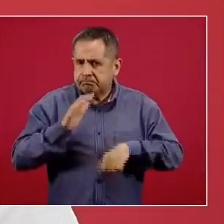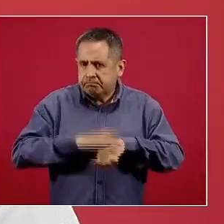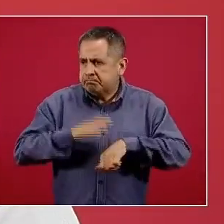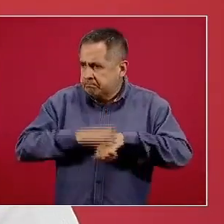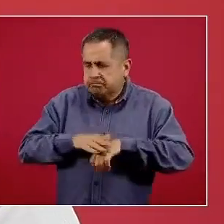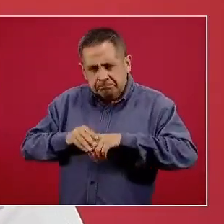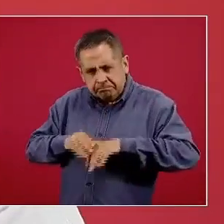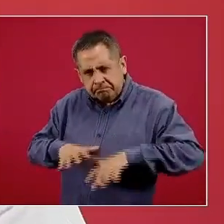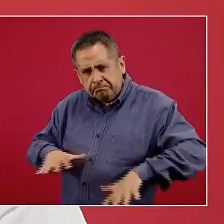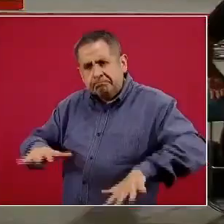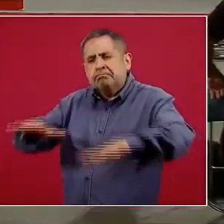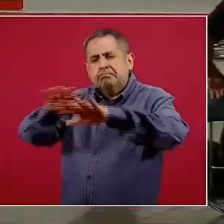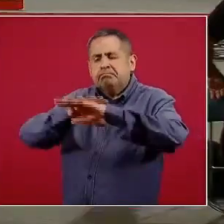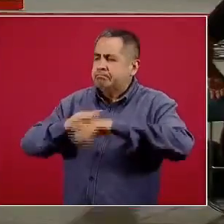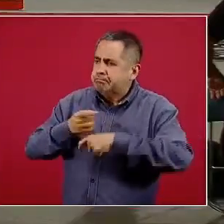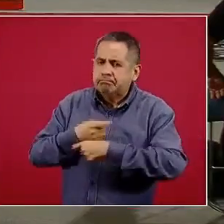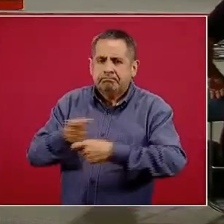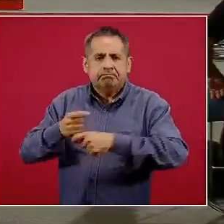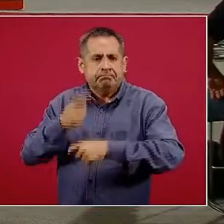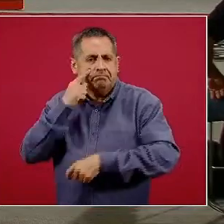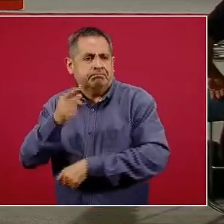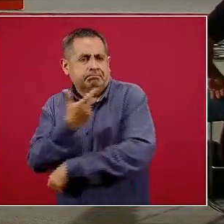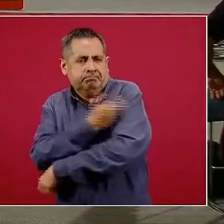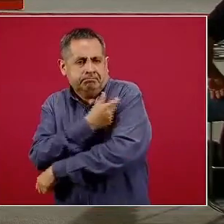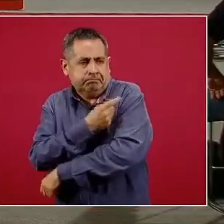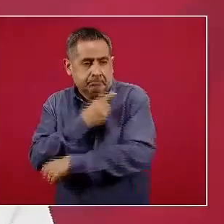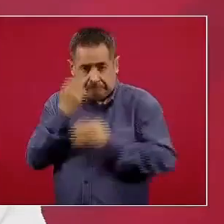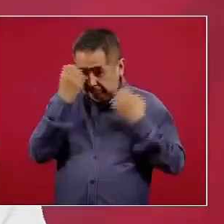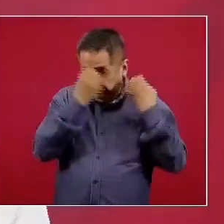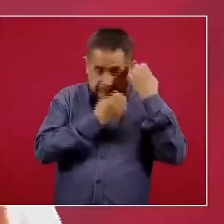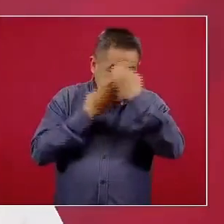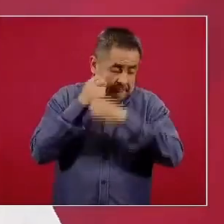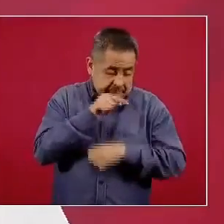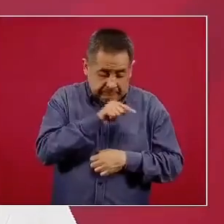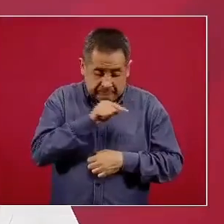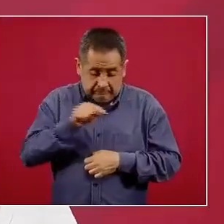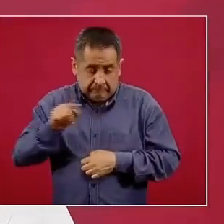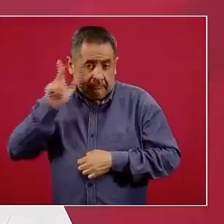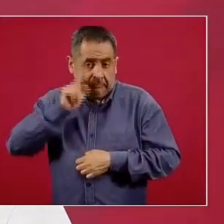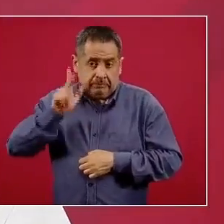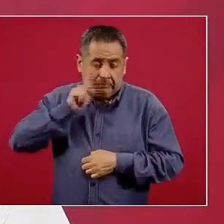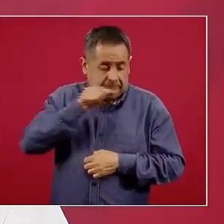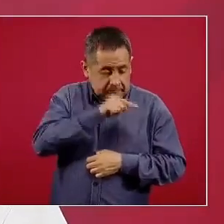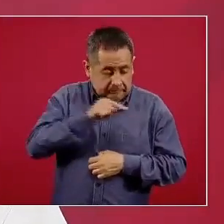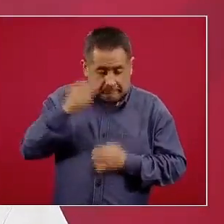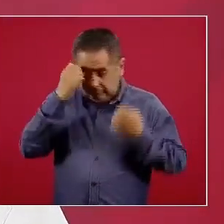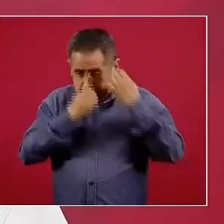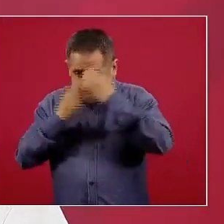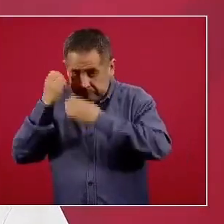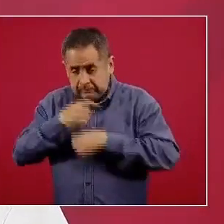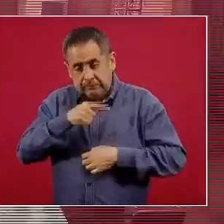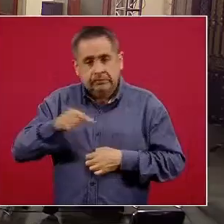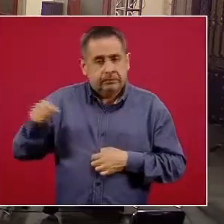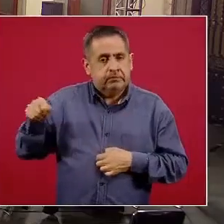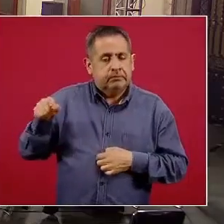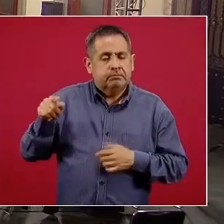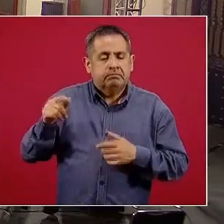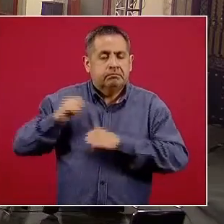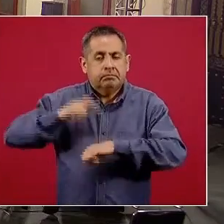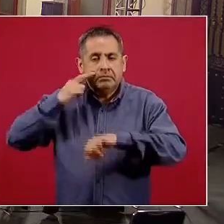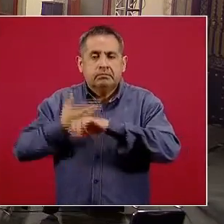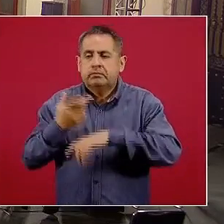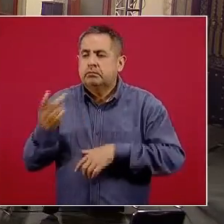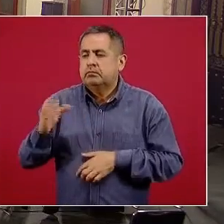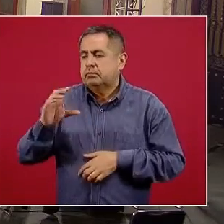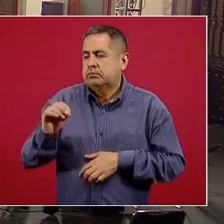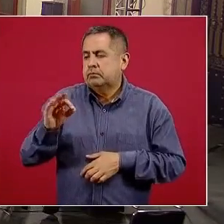las siguientes semanas. Todas pasan por un proceso de verificación sanitaria que